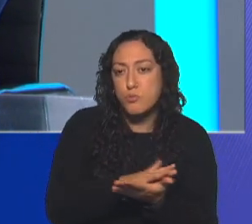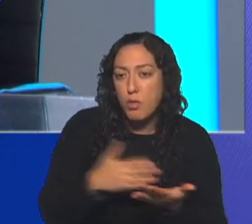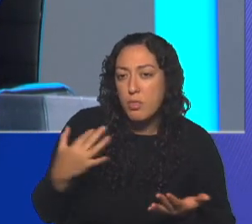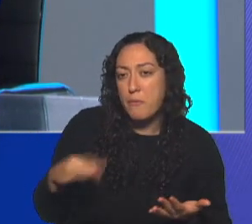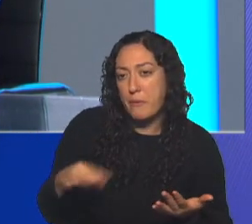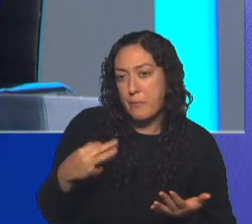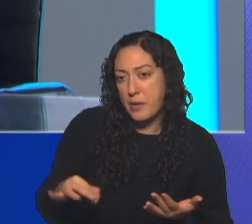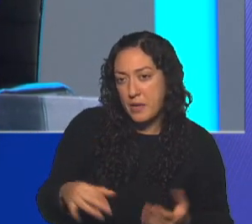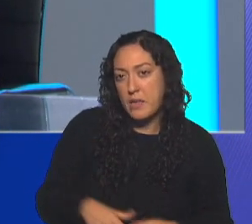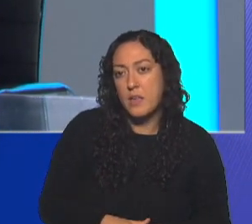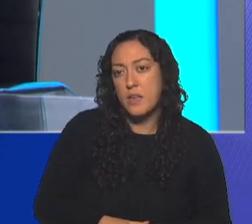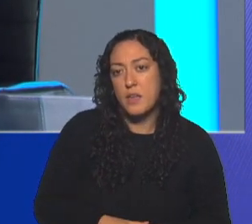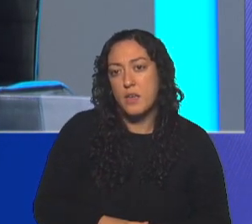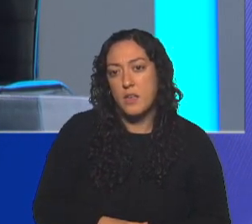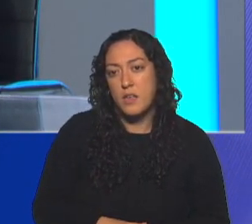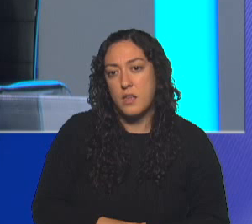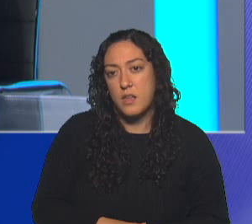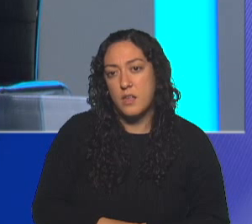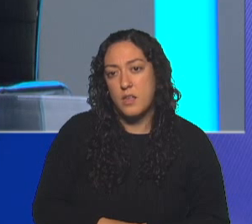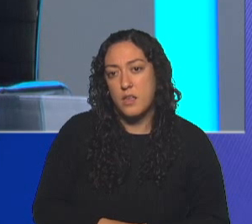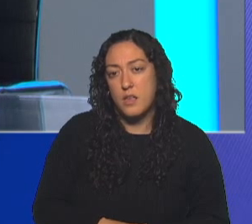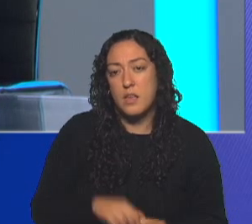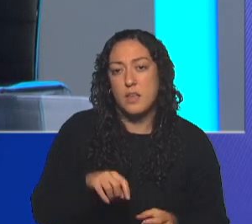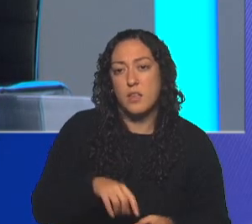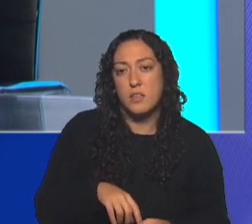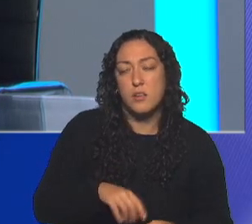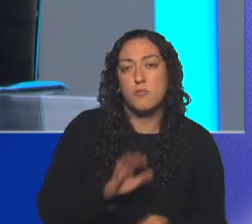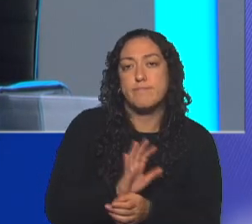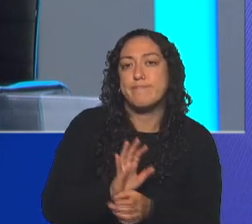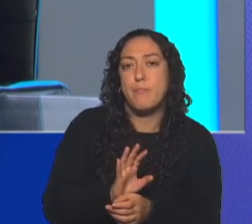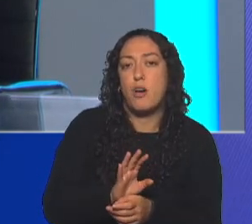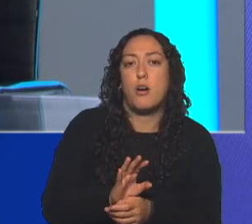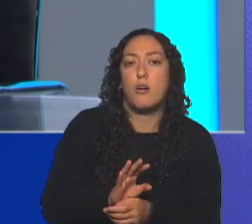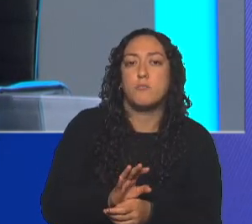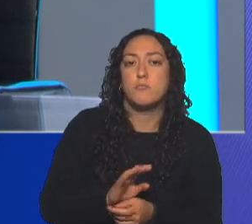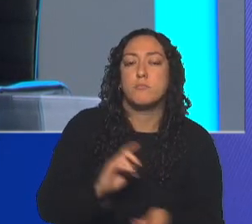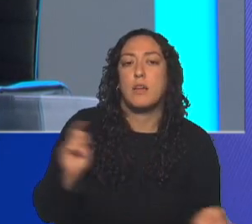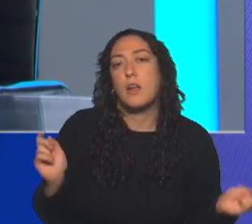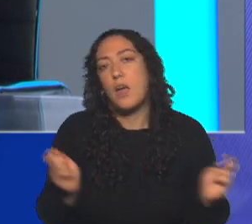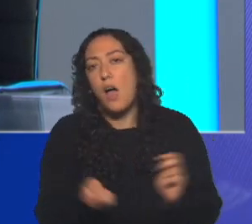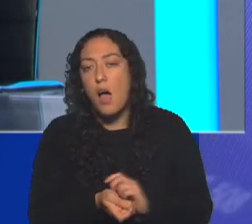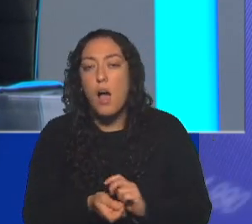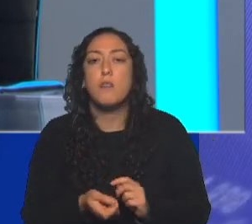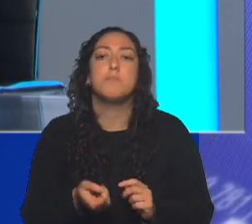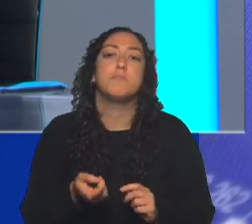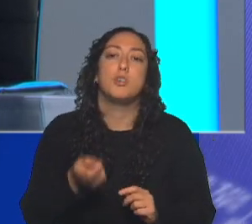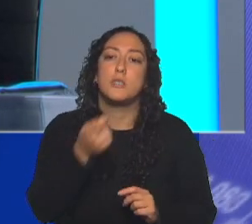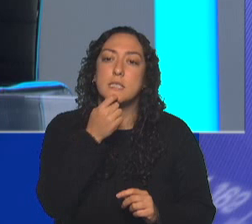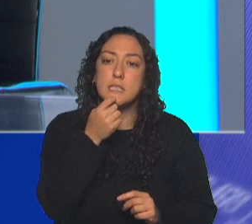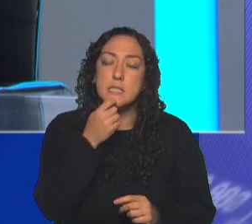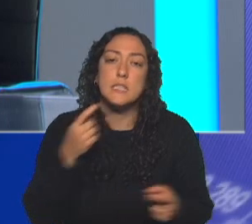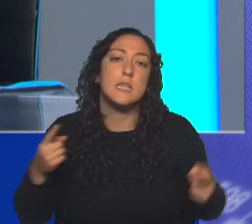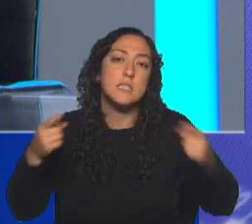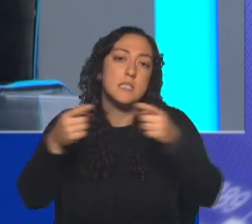vuelta a esta página, y que, bueno, si va a haber un destino